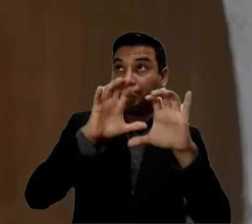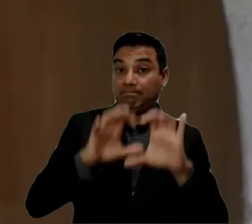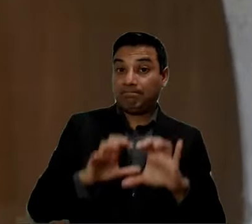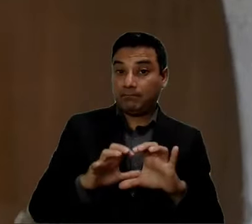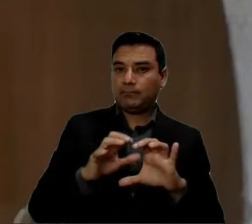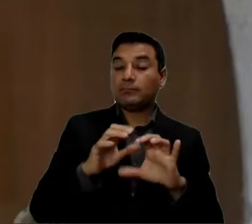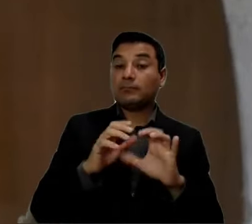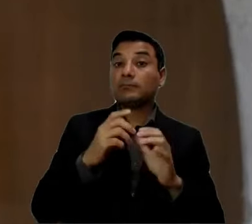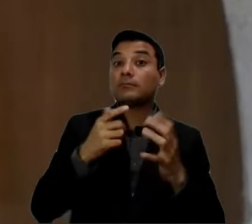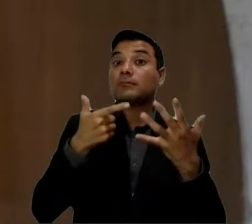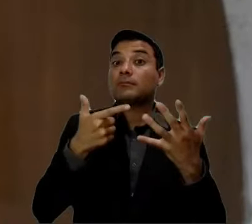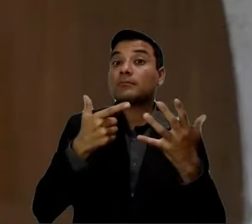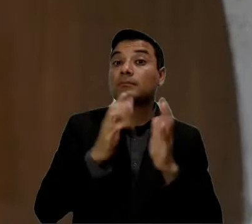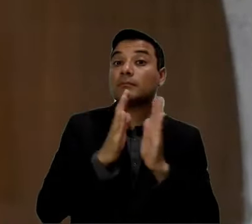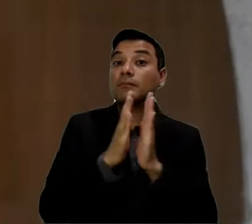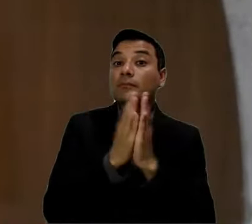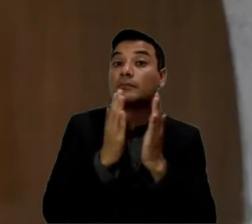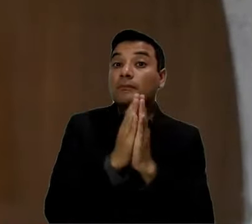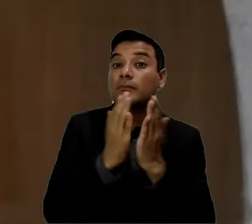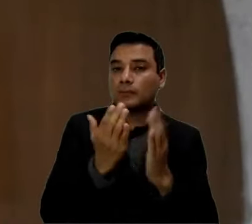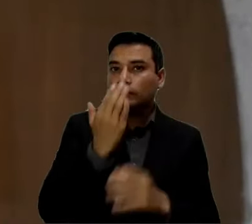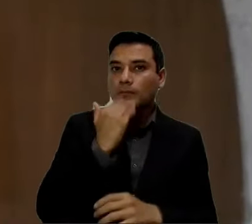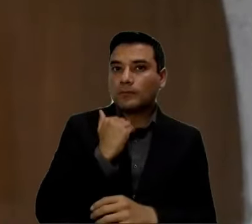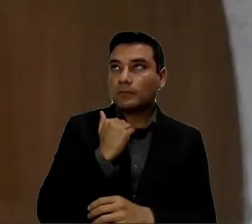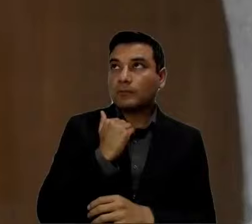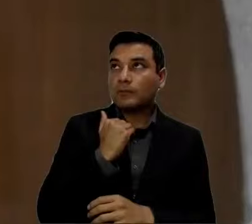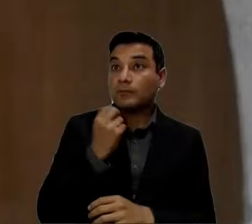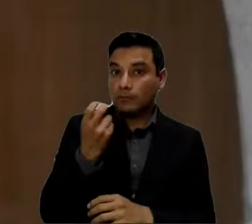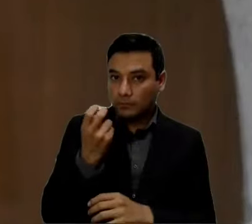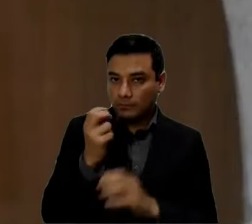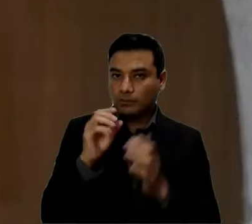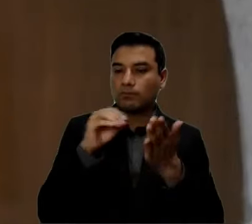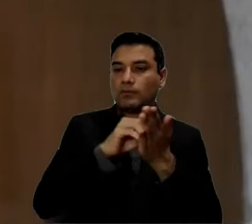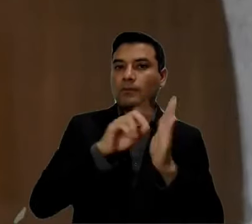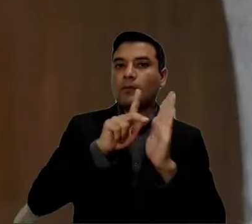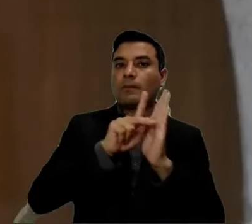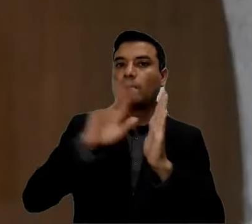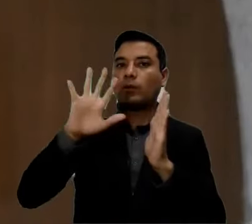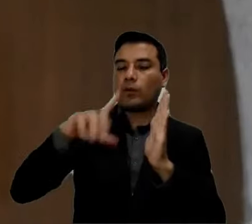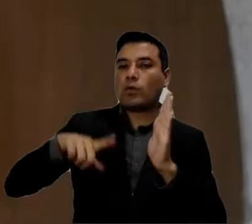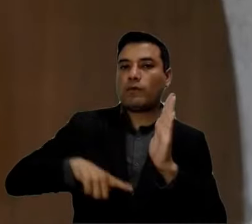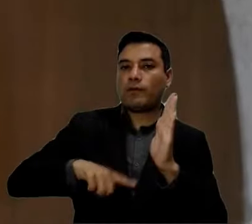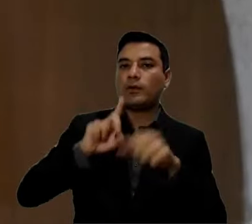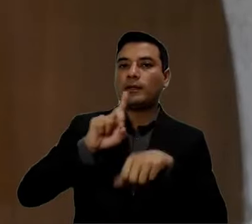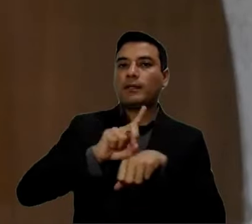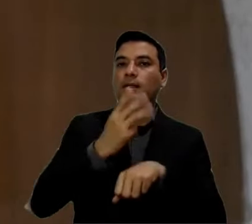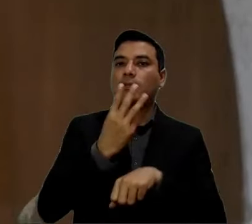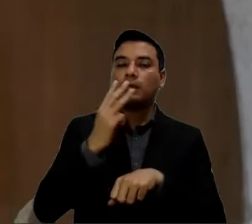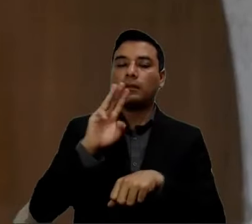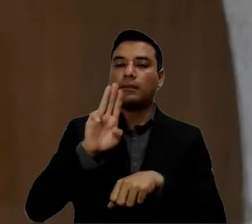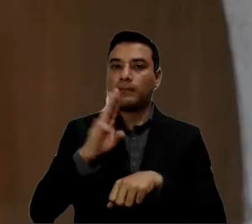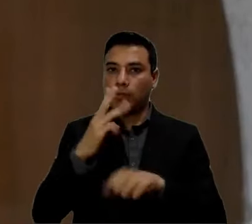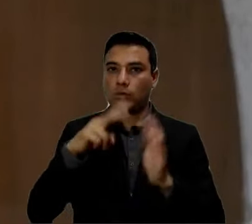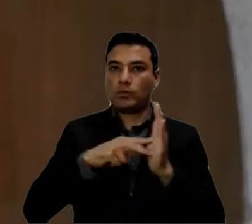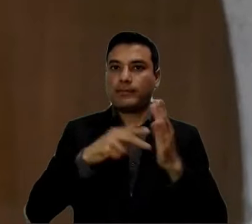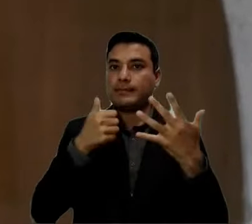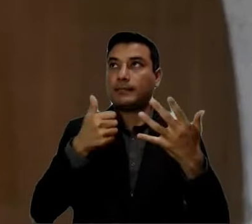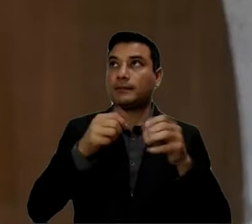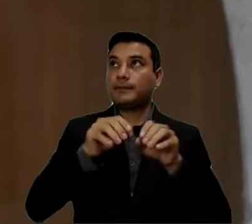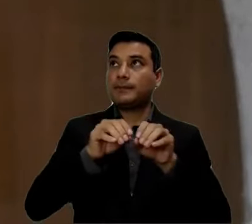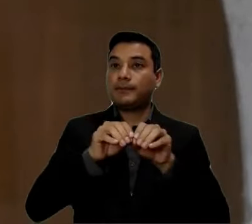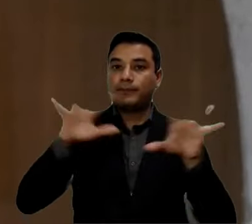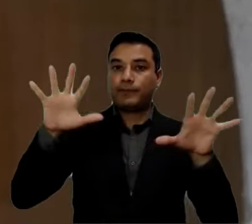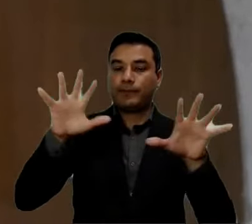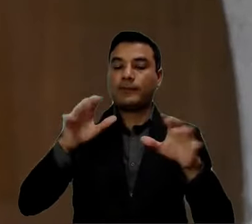séptimo, y en dichos términos fue publicado en el periódico oficial Gaceta de Gobierno el día 3 de mayo de 2006 mediante el decreto